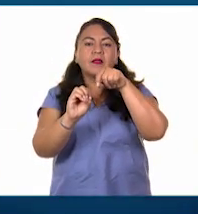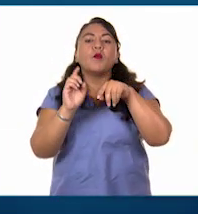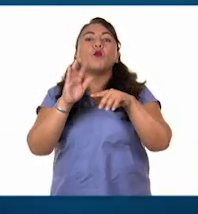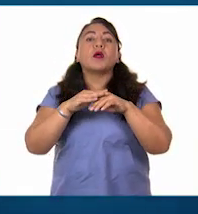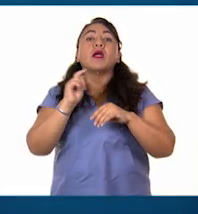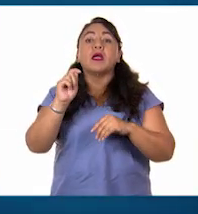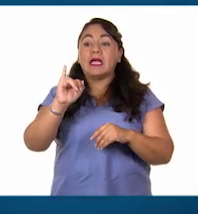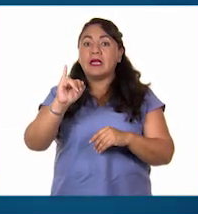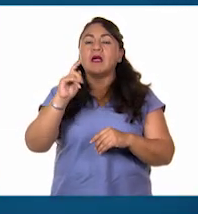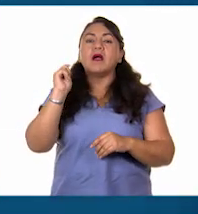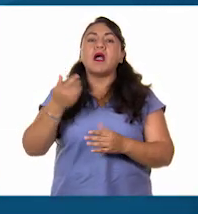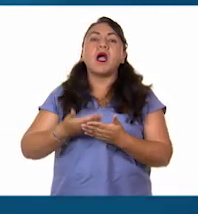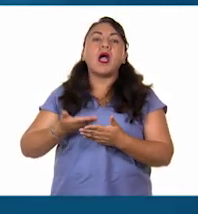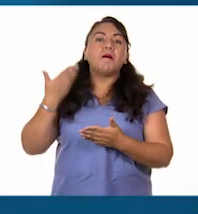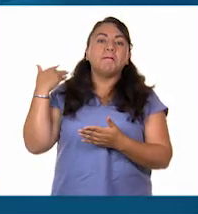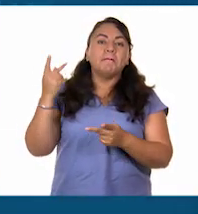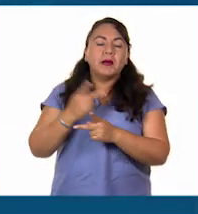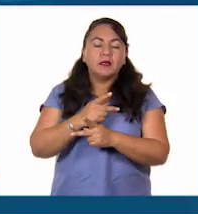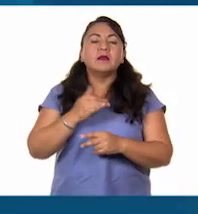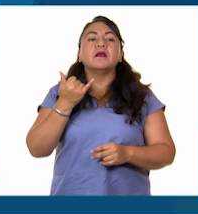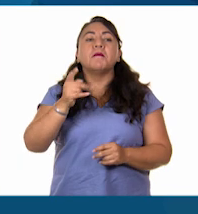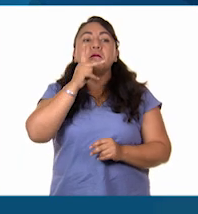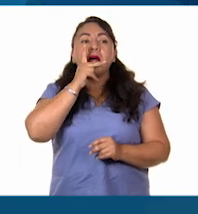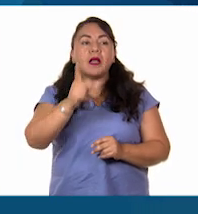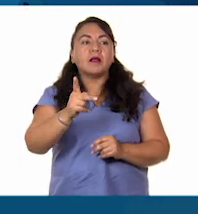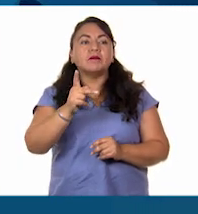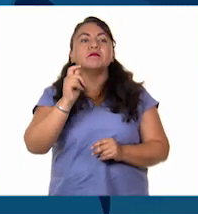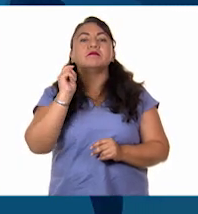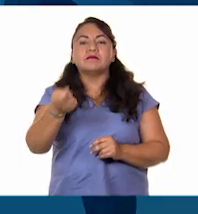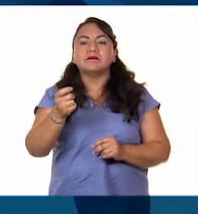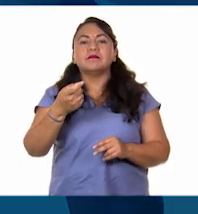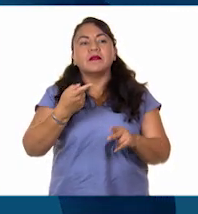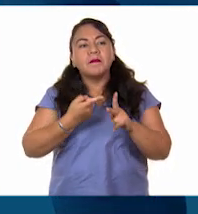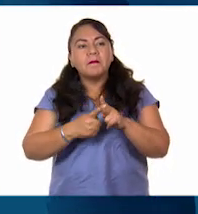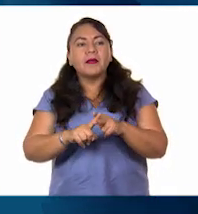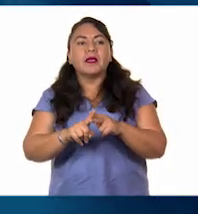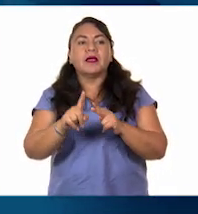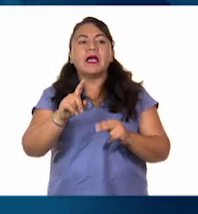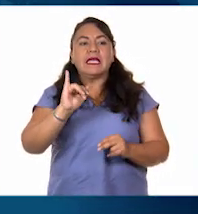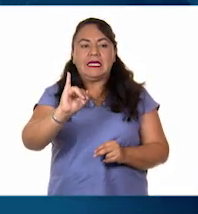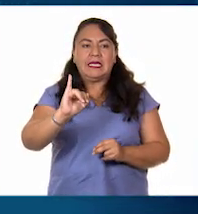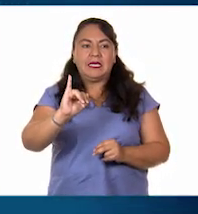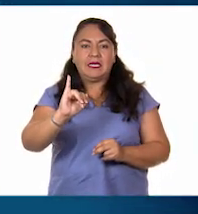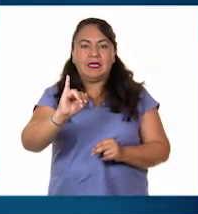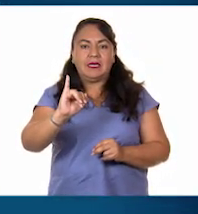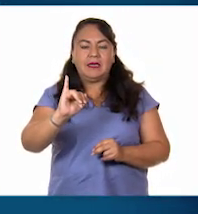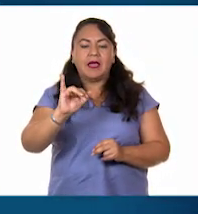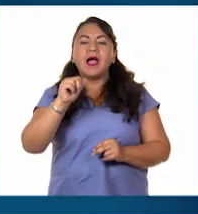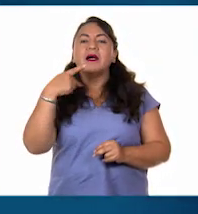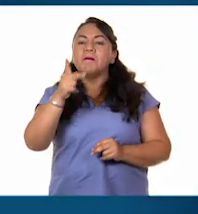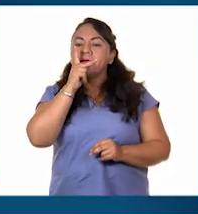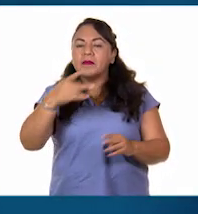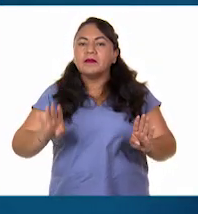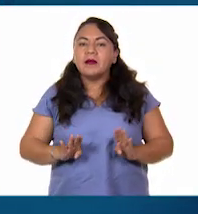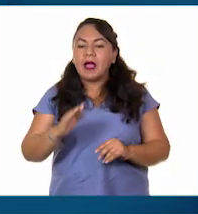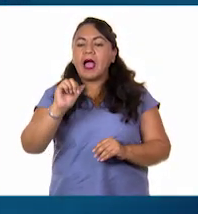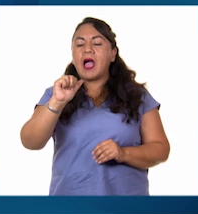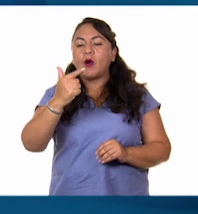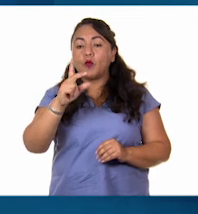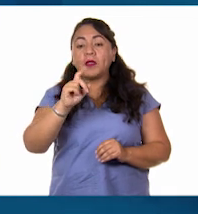pasado. Y la palabra, pues es aguda, o sea, con el acento en la I. O sea, la palabra es